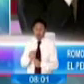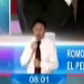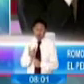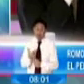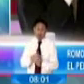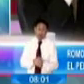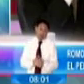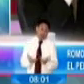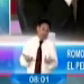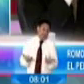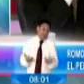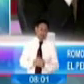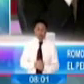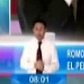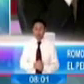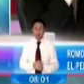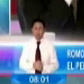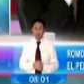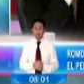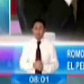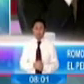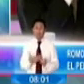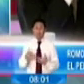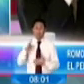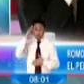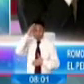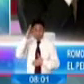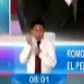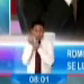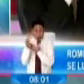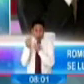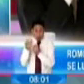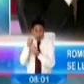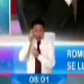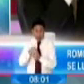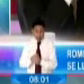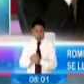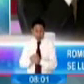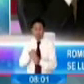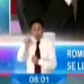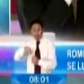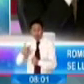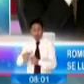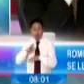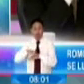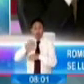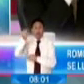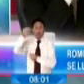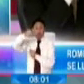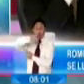estas circunstancias. Entiendo luego del parte policial que Fiscalía le formulará cargos por lavado